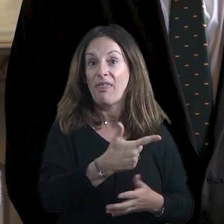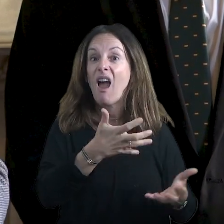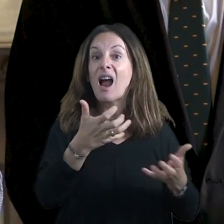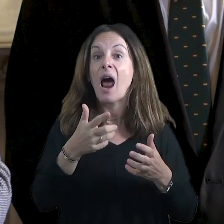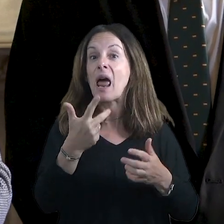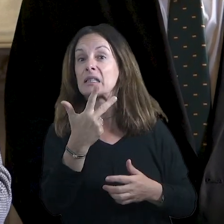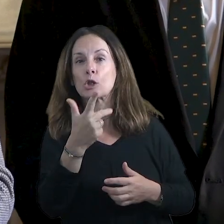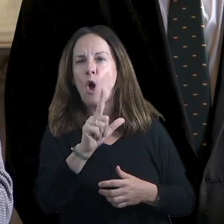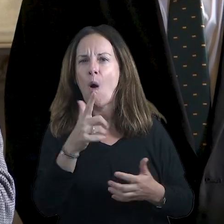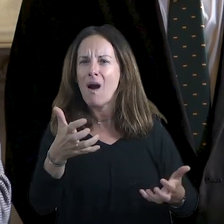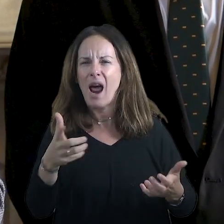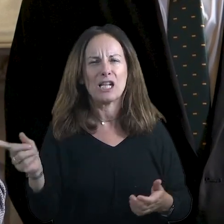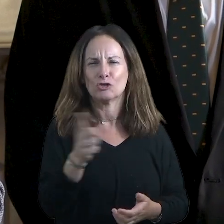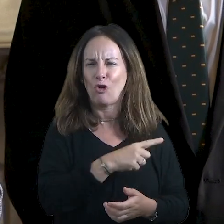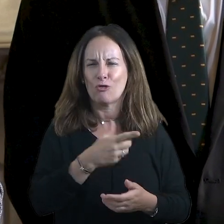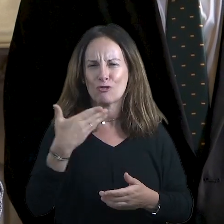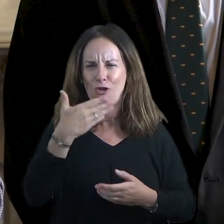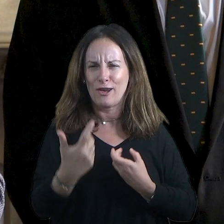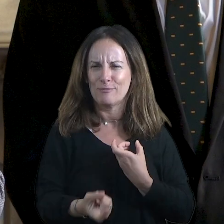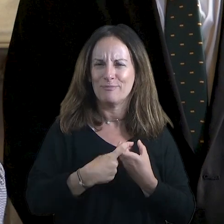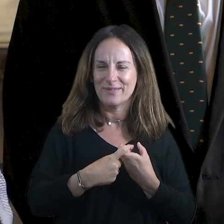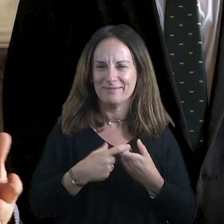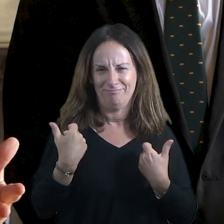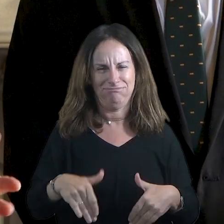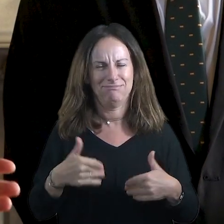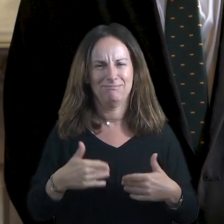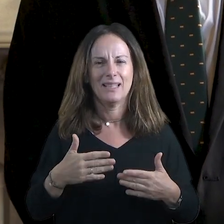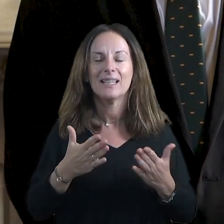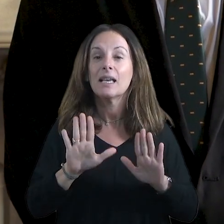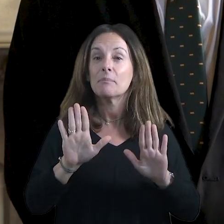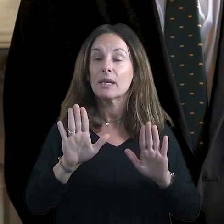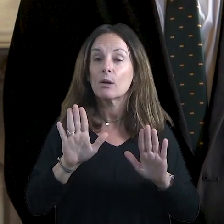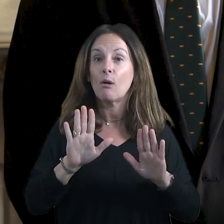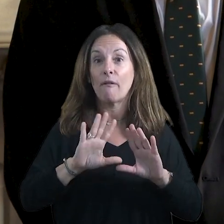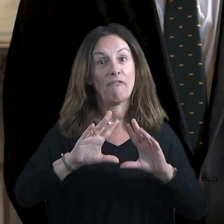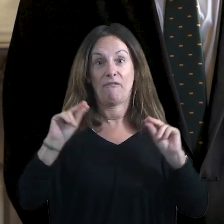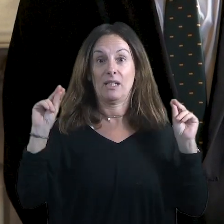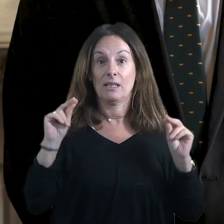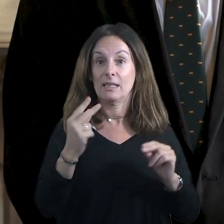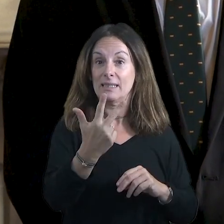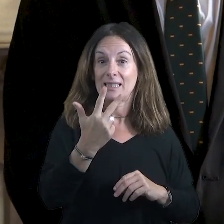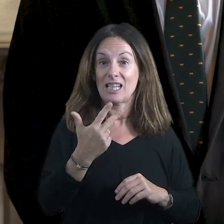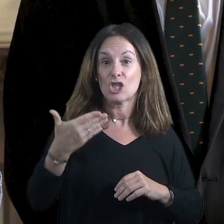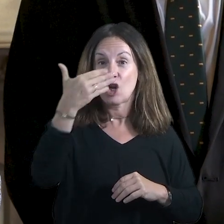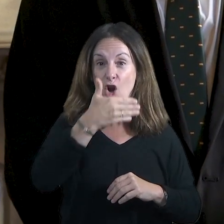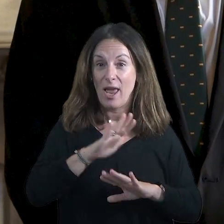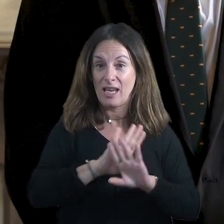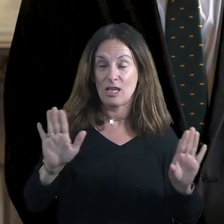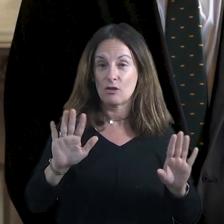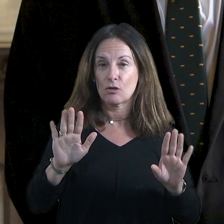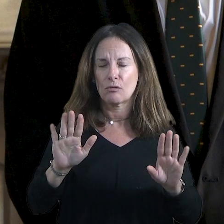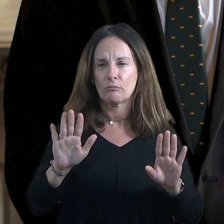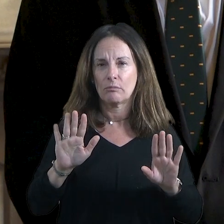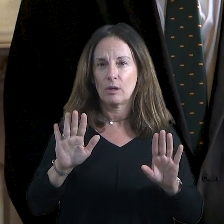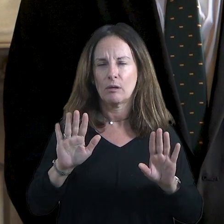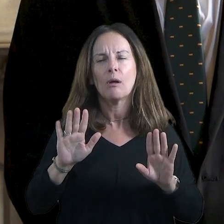metiendo, que vamos teniendo, así lo demuestran. Y no nos quedamos únicamente con estos 3 ganadores, sino que también hemos visto la participación